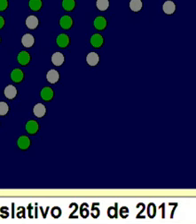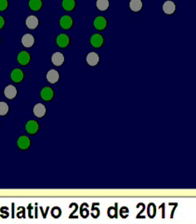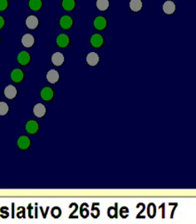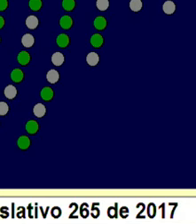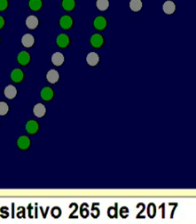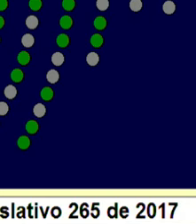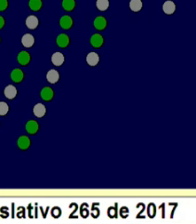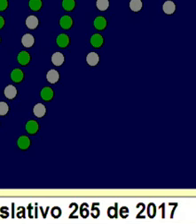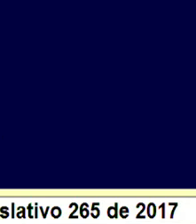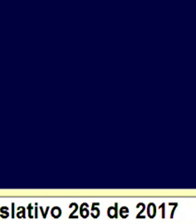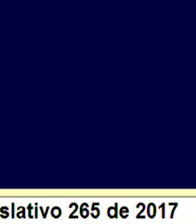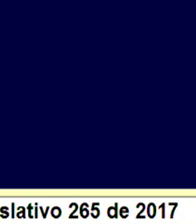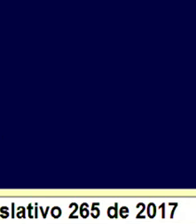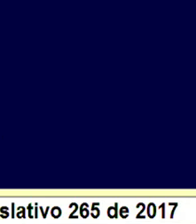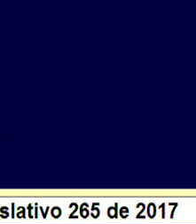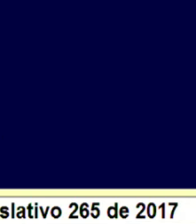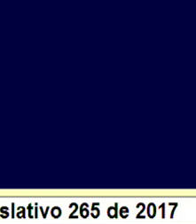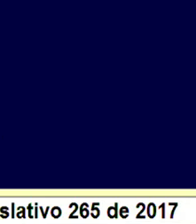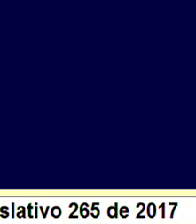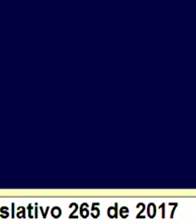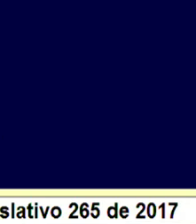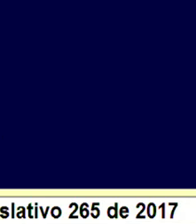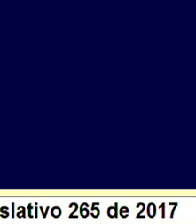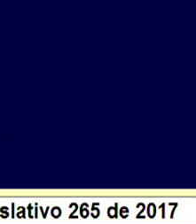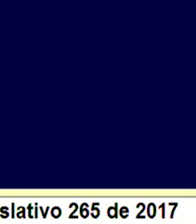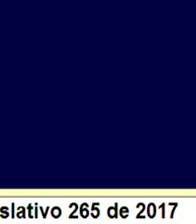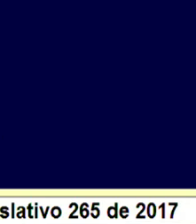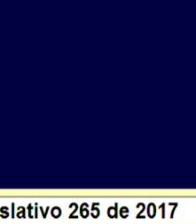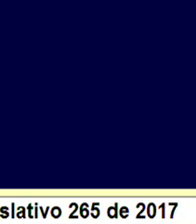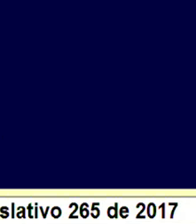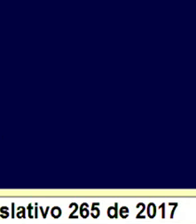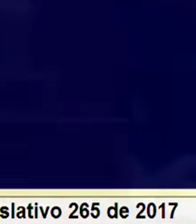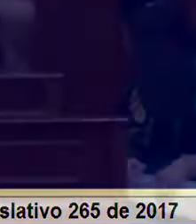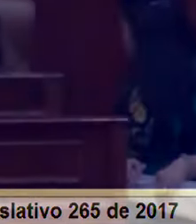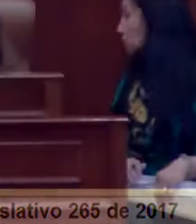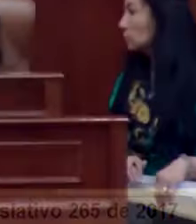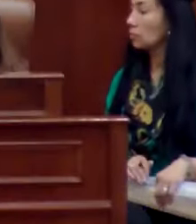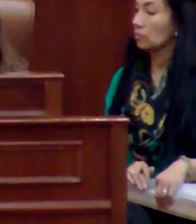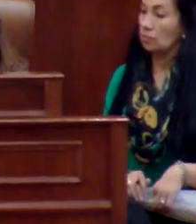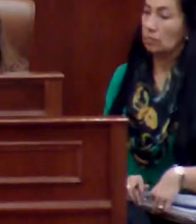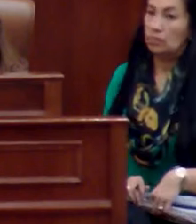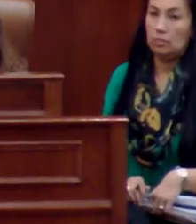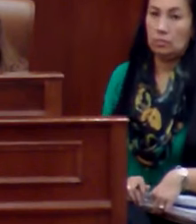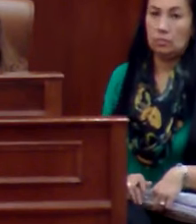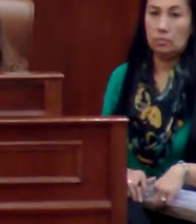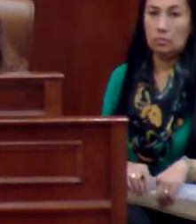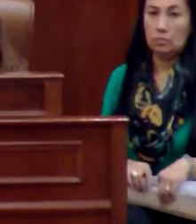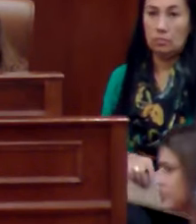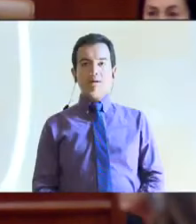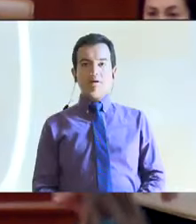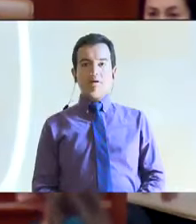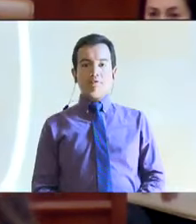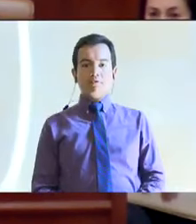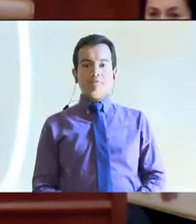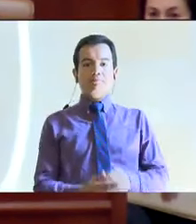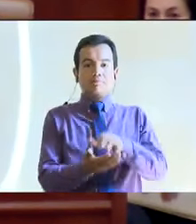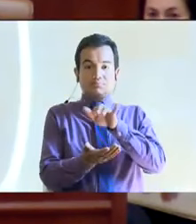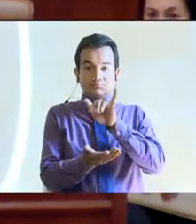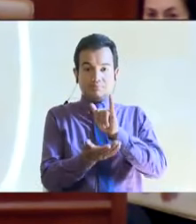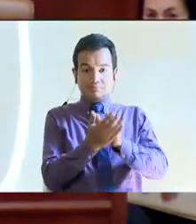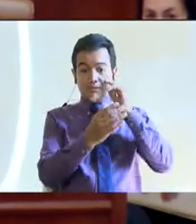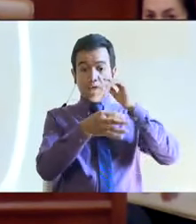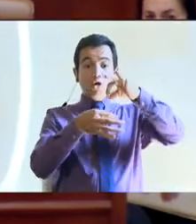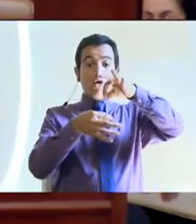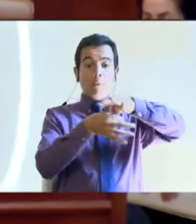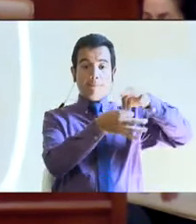en la votación finales como sigue por el sí 84 votos electrónicos y tres manuales para una total